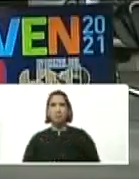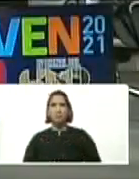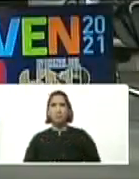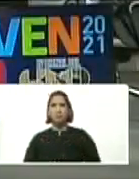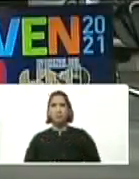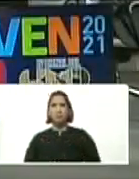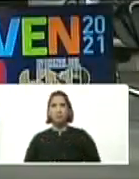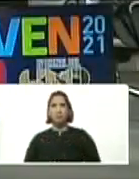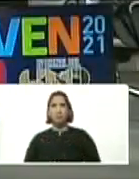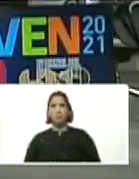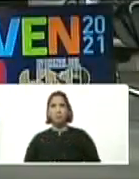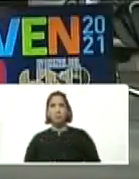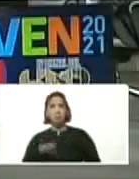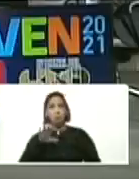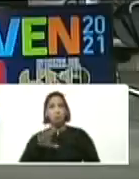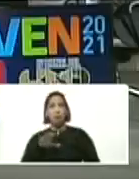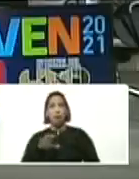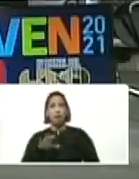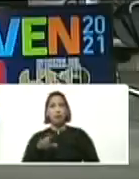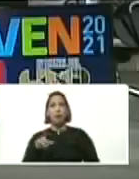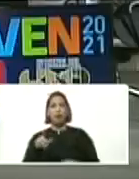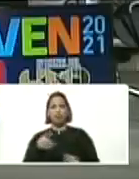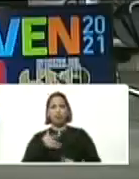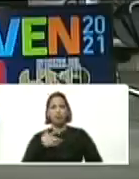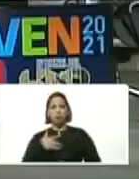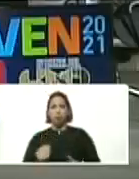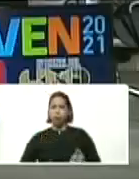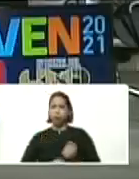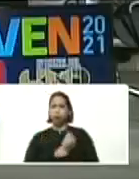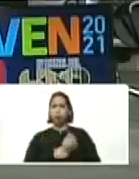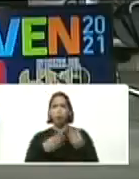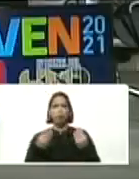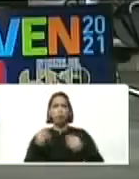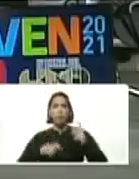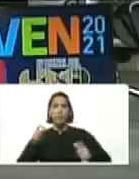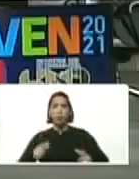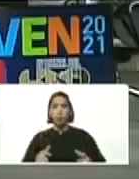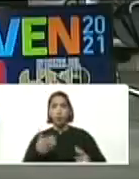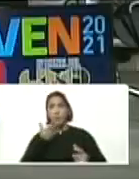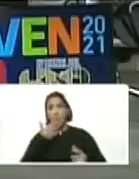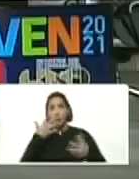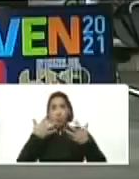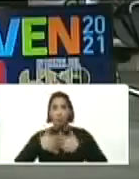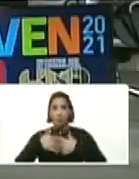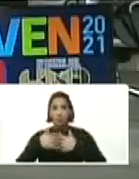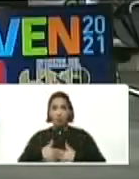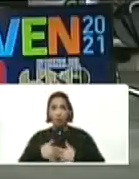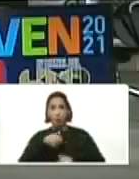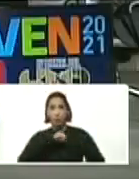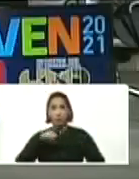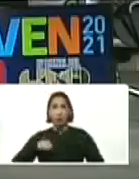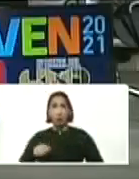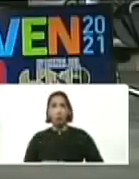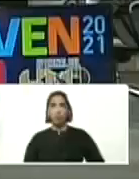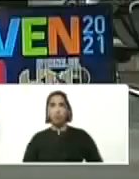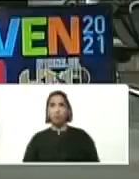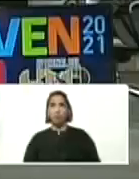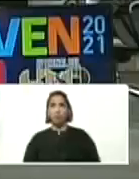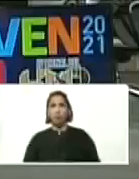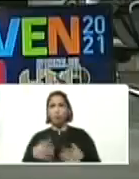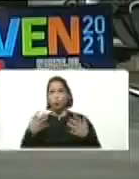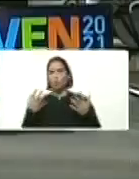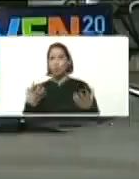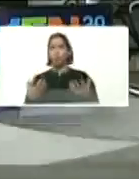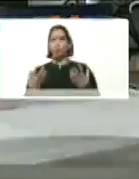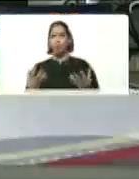Es patria o muerte, correcto. Como debe ser. ¿Cuánta gente, empresarios privados por miles,